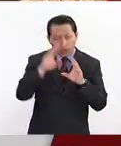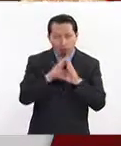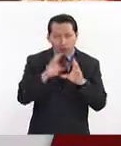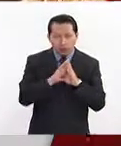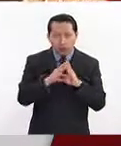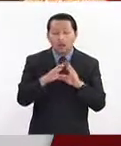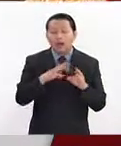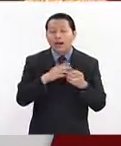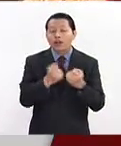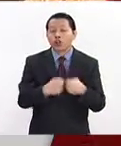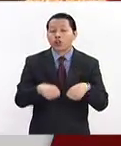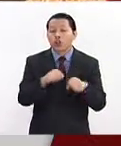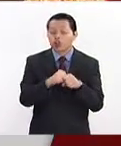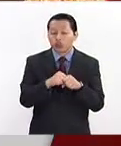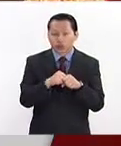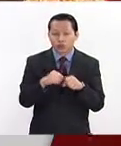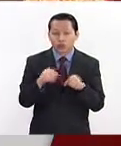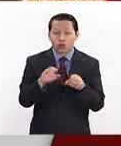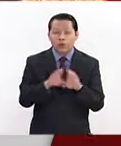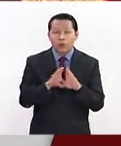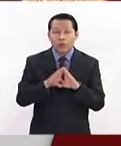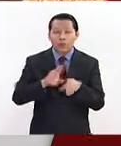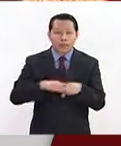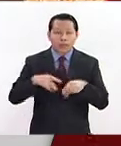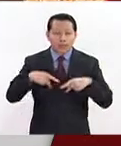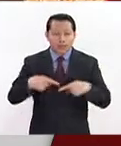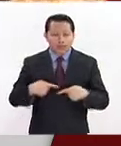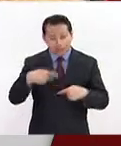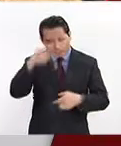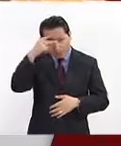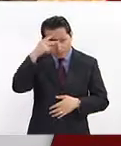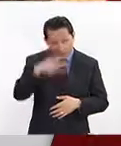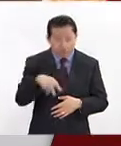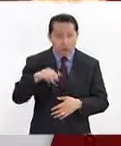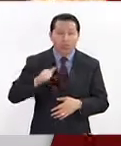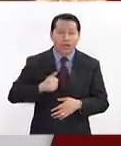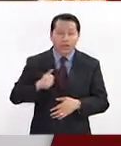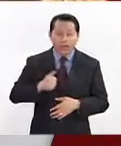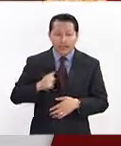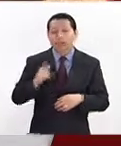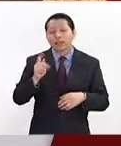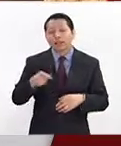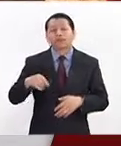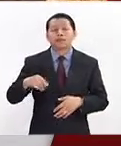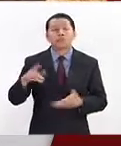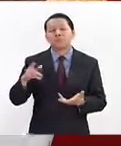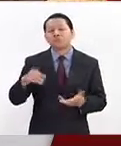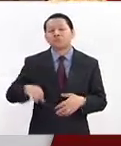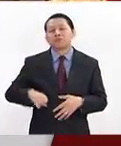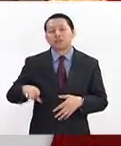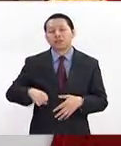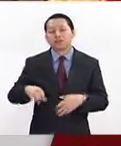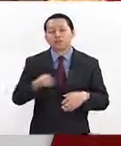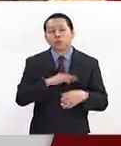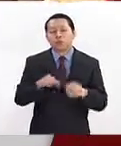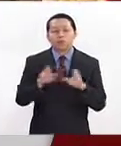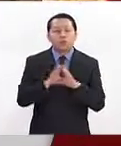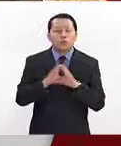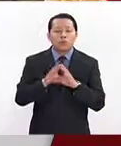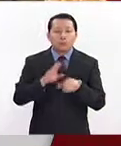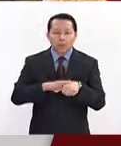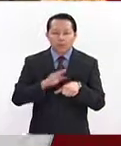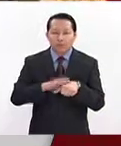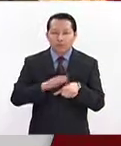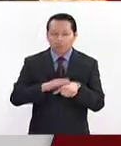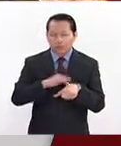tanto socios relativamente más débiles, México y Canadá pues tienen el interés de incrementar un poquito,